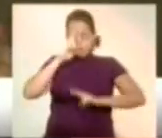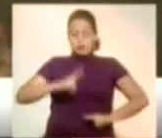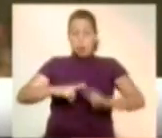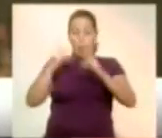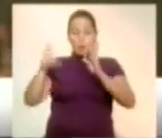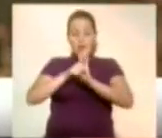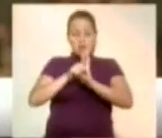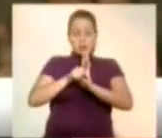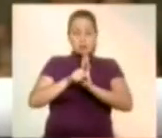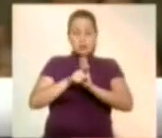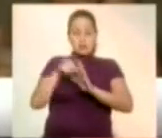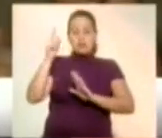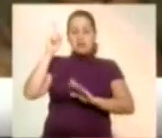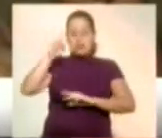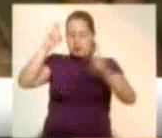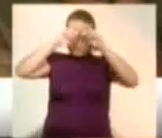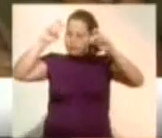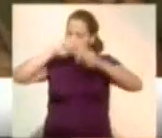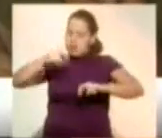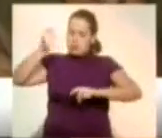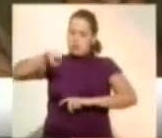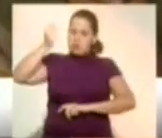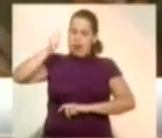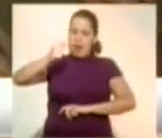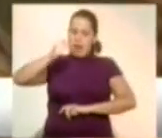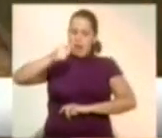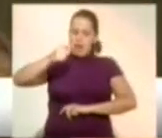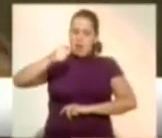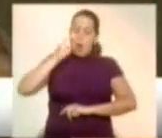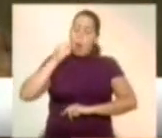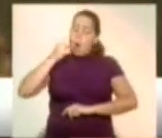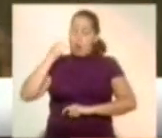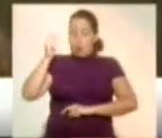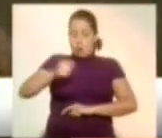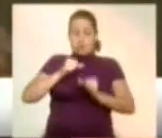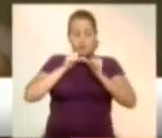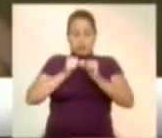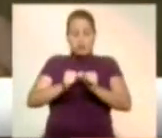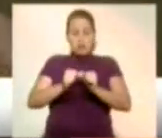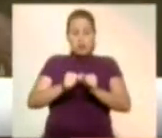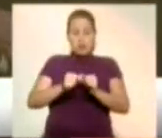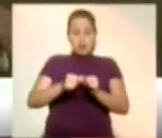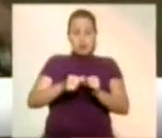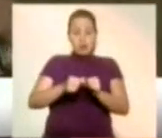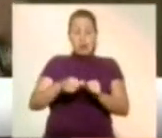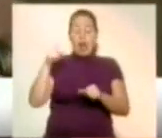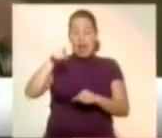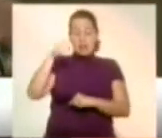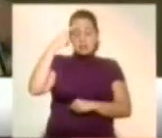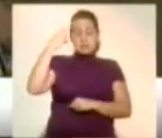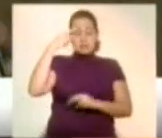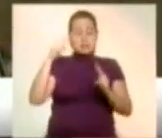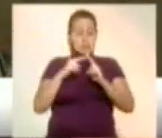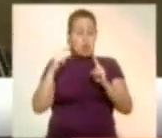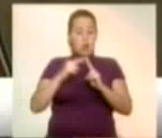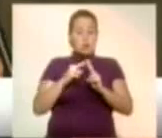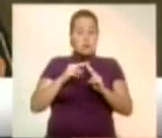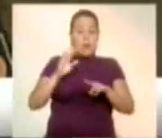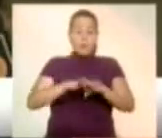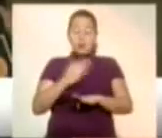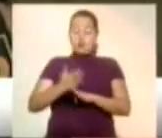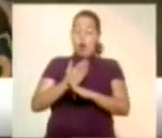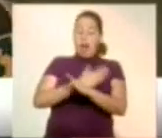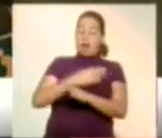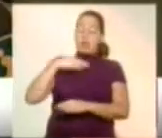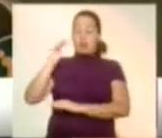la inspectoría de tribunales, ahí hay un inspector permanente en el circuito. él tiene conocimiento de esto porque yo se lo